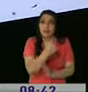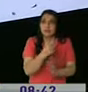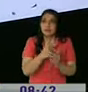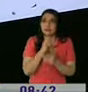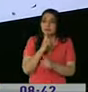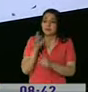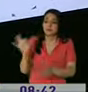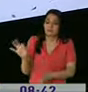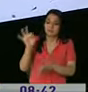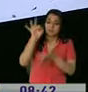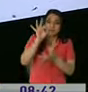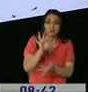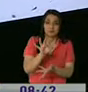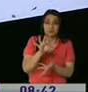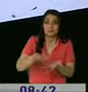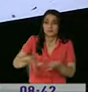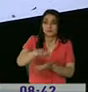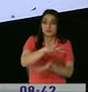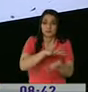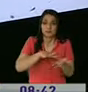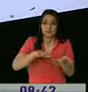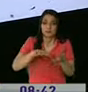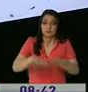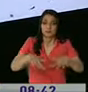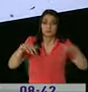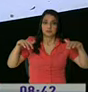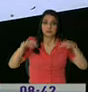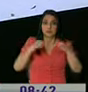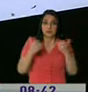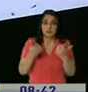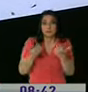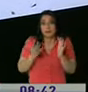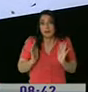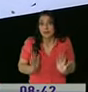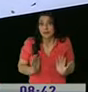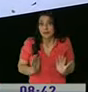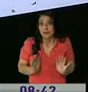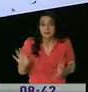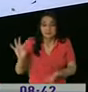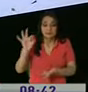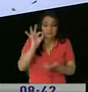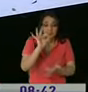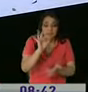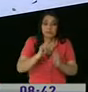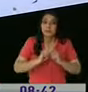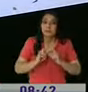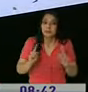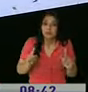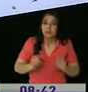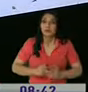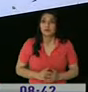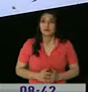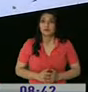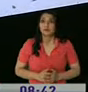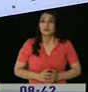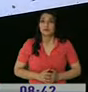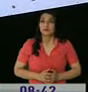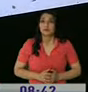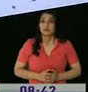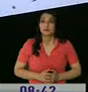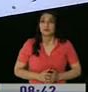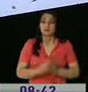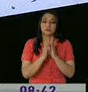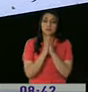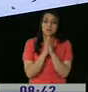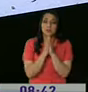es el representante del sector en la asamblea elegida. Tengo entendido que así debe ser. Pero adicional, estamos viendo que él